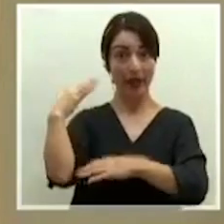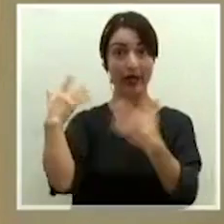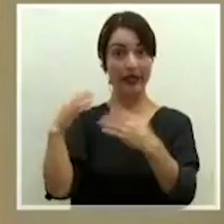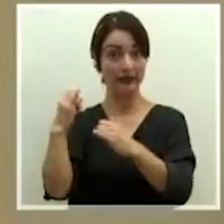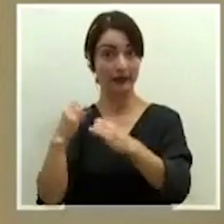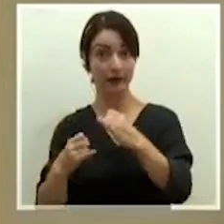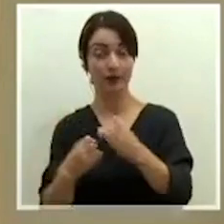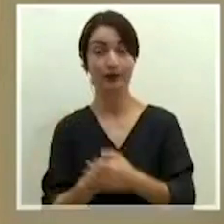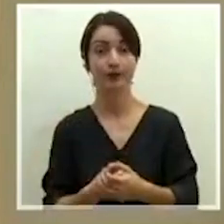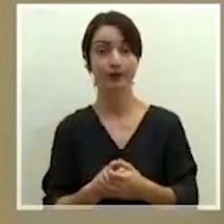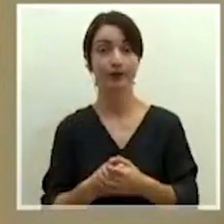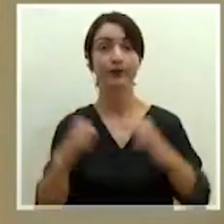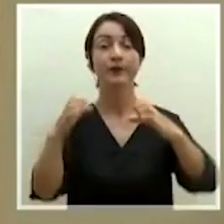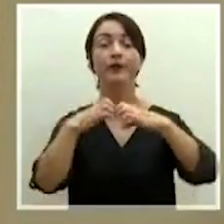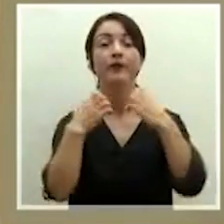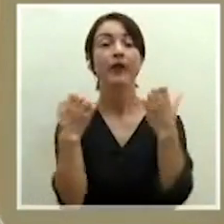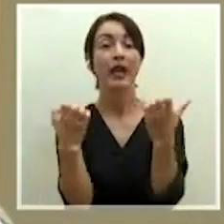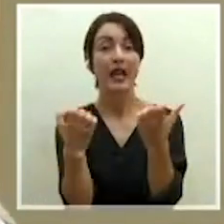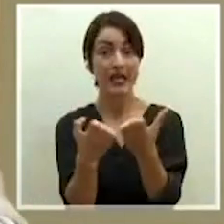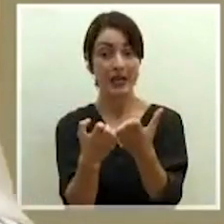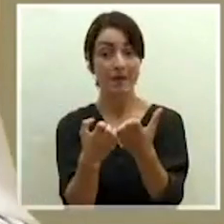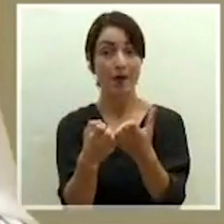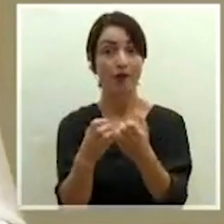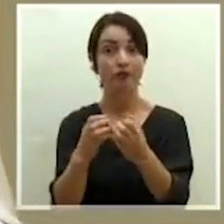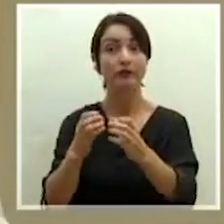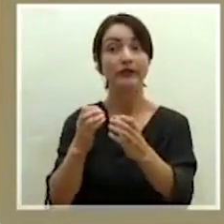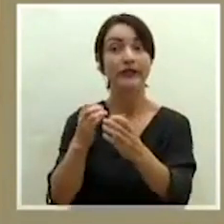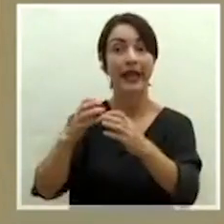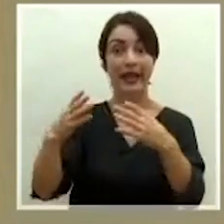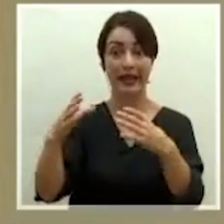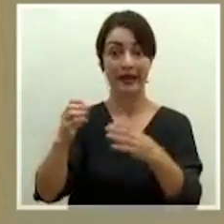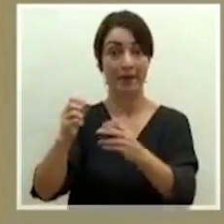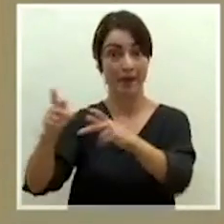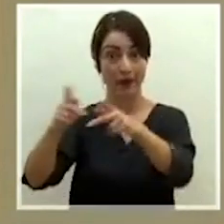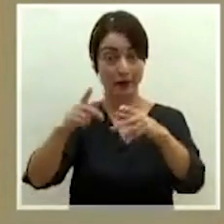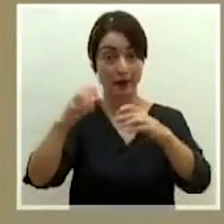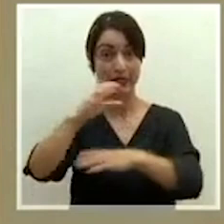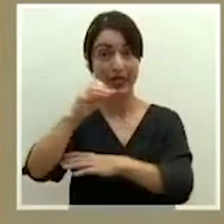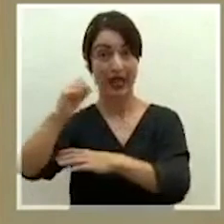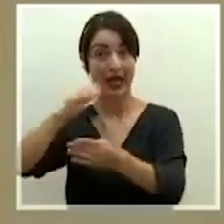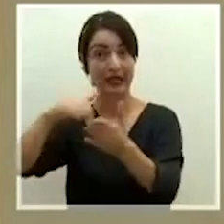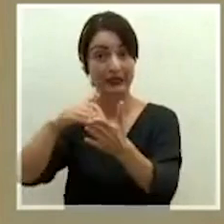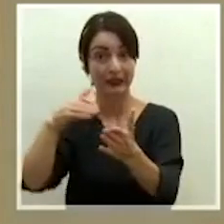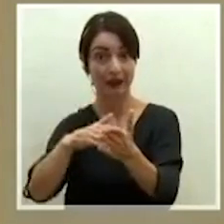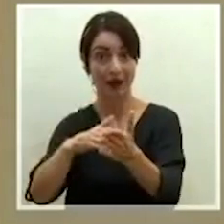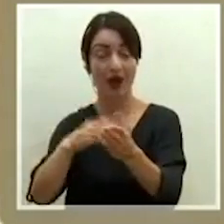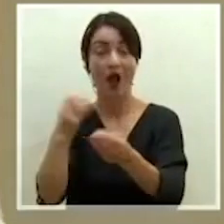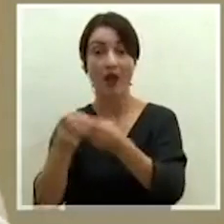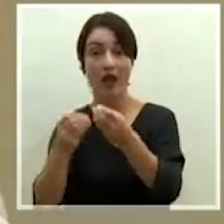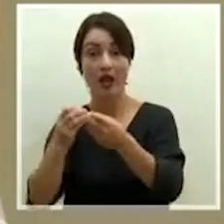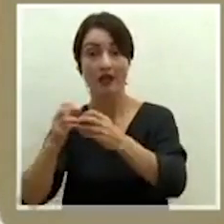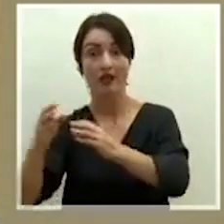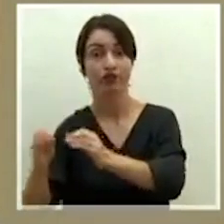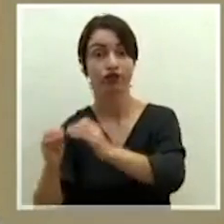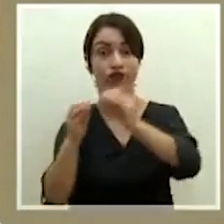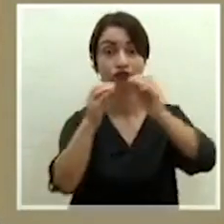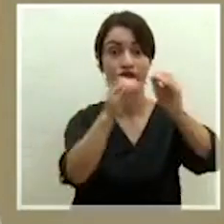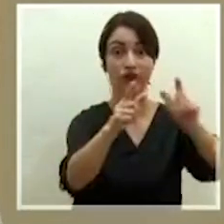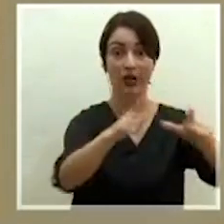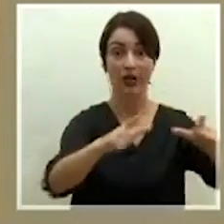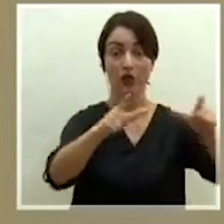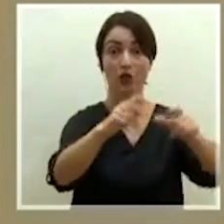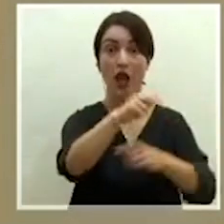concluir, el equipo de epidemiólogos y salubristas de la caja a nivel central se trasladó a la zona norte del país